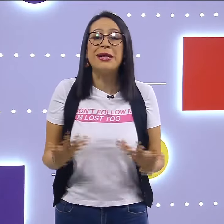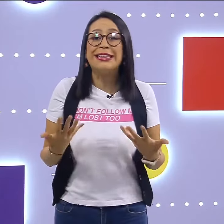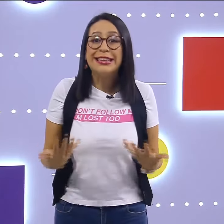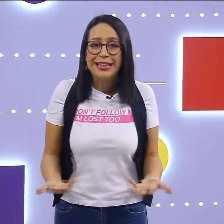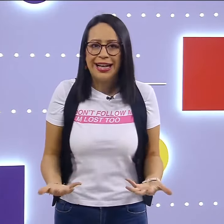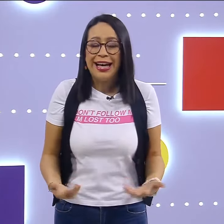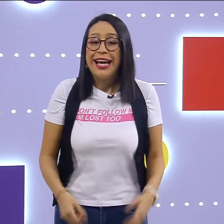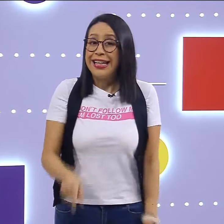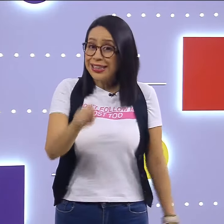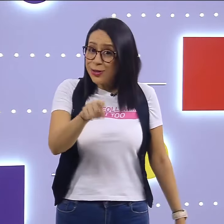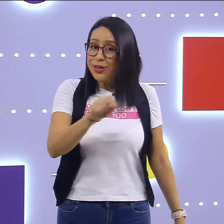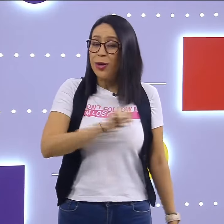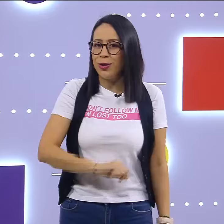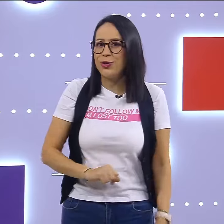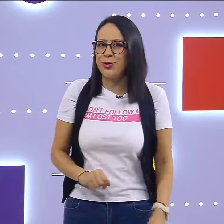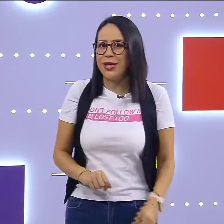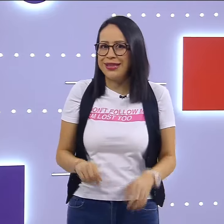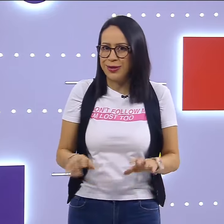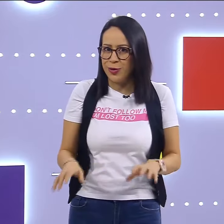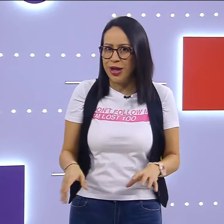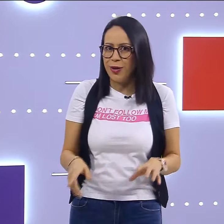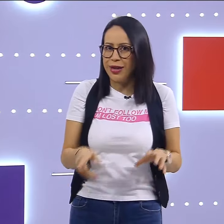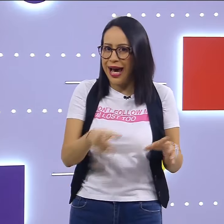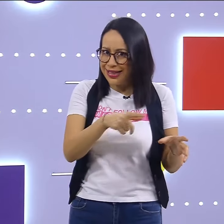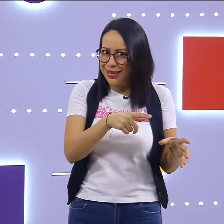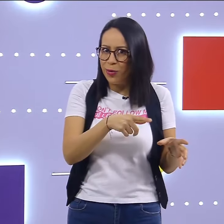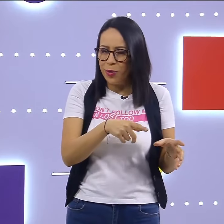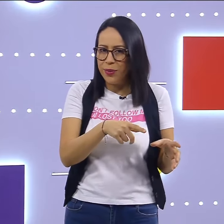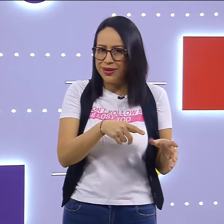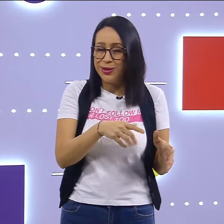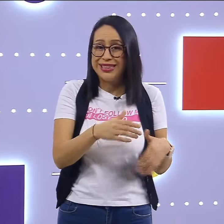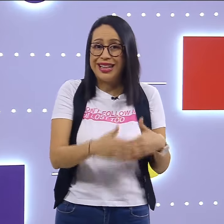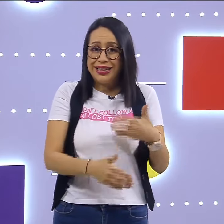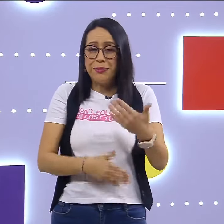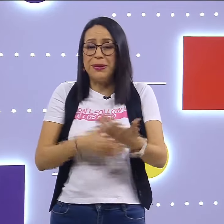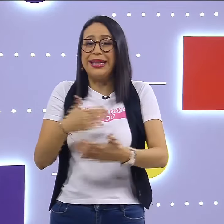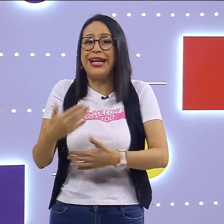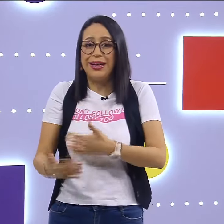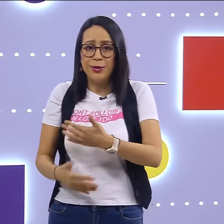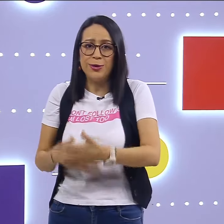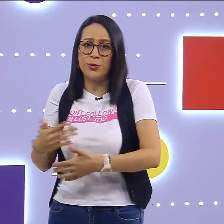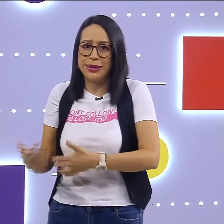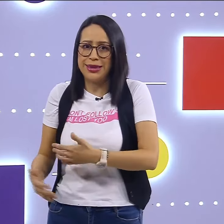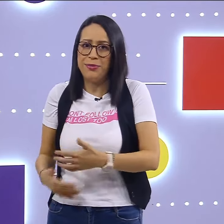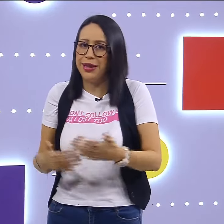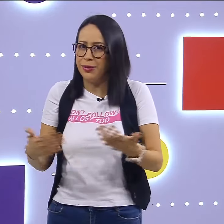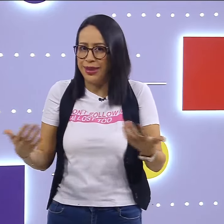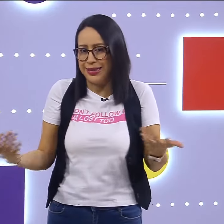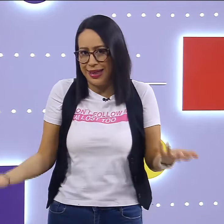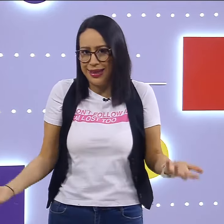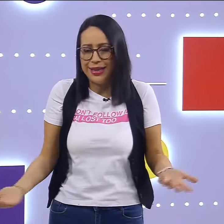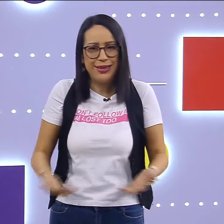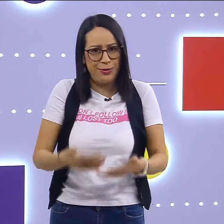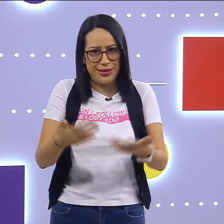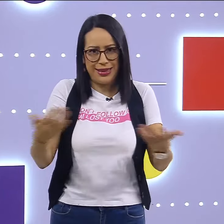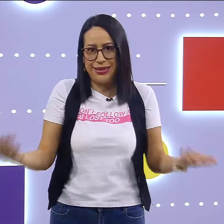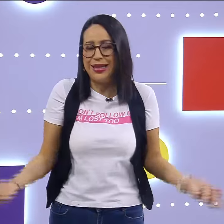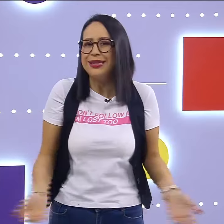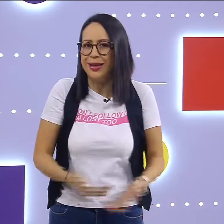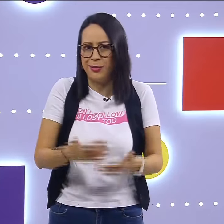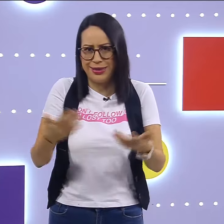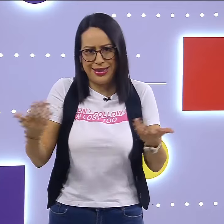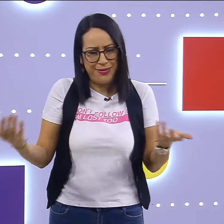vil mentira. Y esos audios que ustedes escucharon hace un momento se están replicando en los WhatsApp de las cadenas de